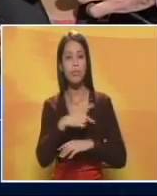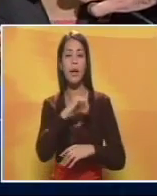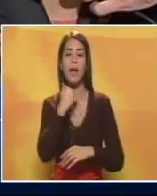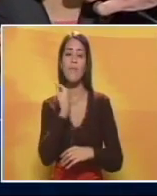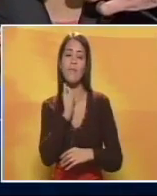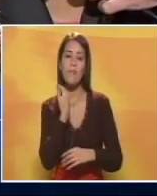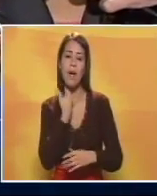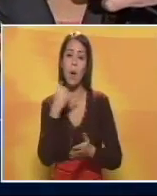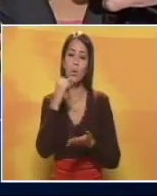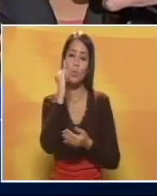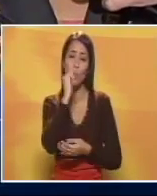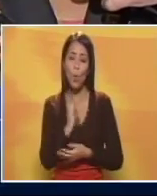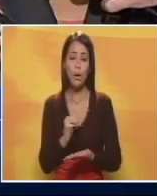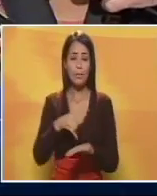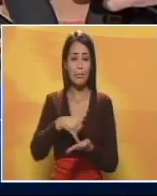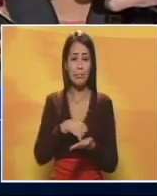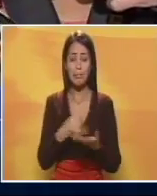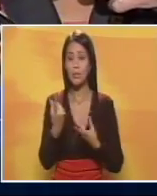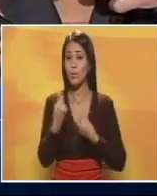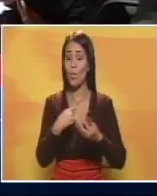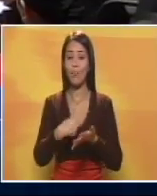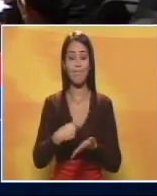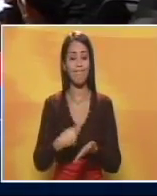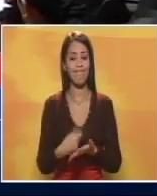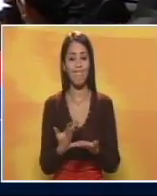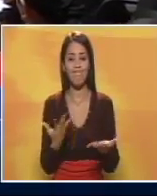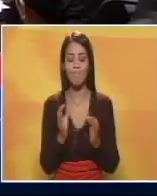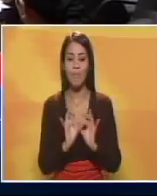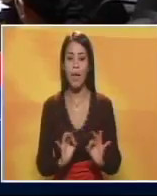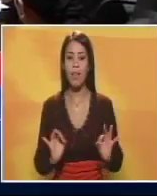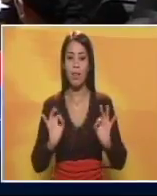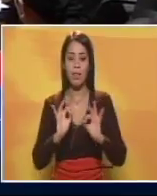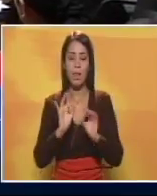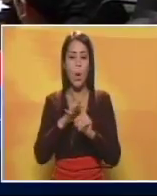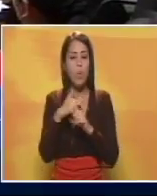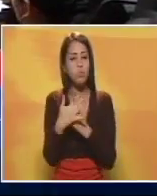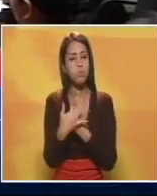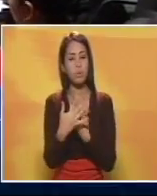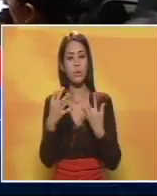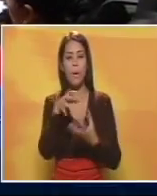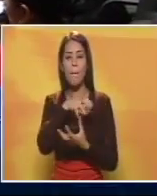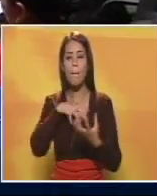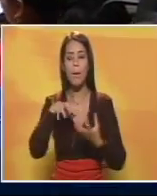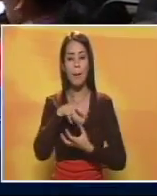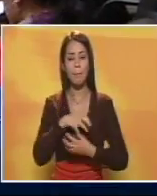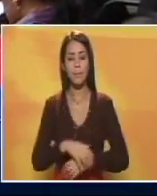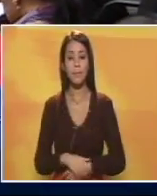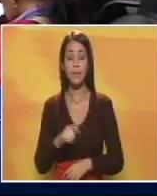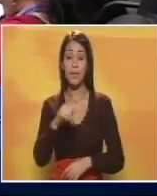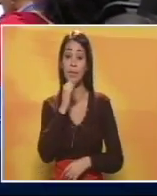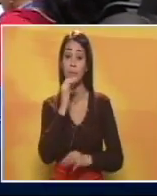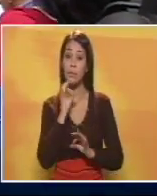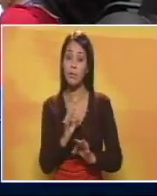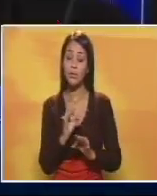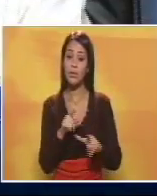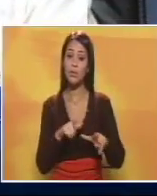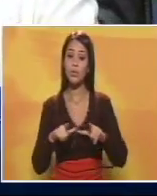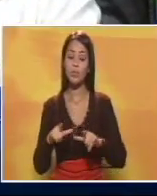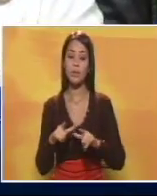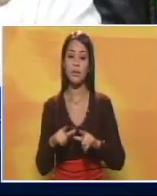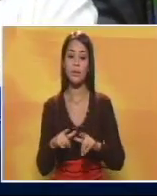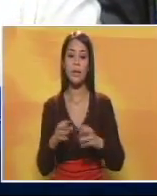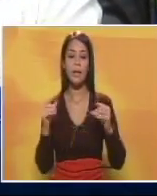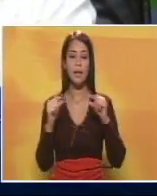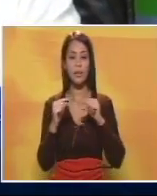desnutridas y sin ningún aporte económico, en lo que calificó como una crisis sin precedente. Estas declaraciones se produjeron durante la ceremonia